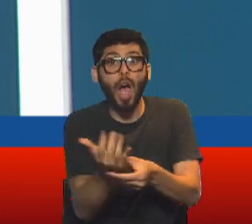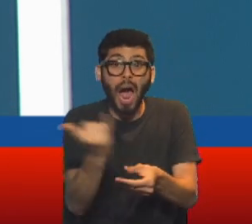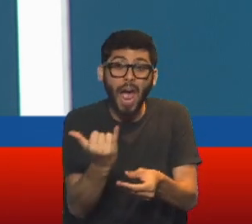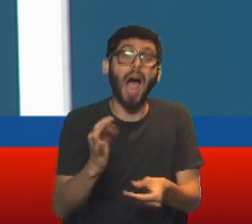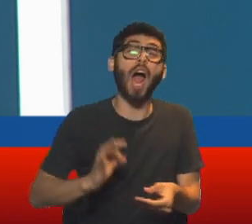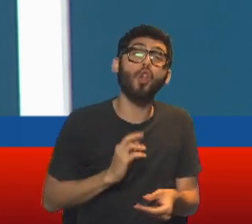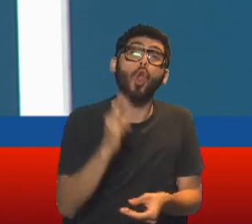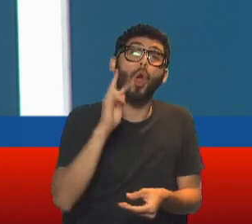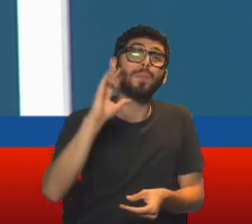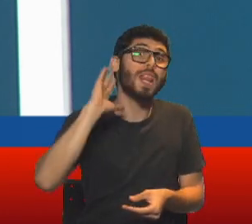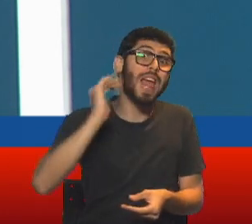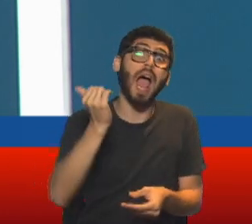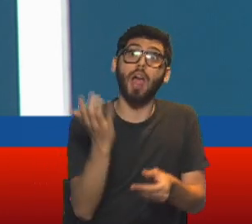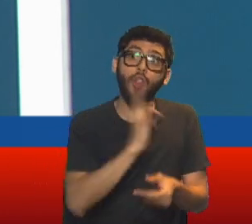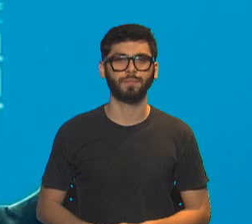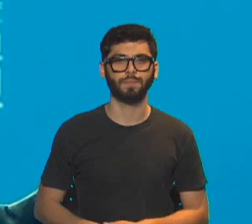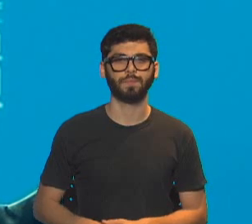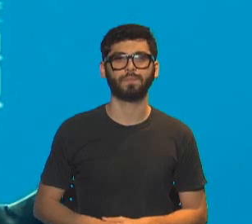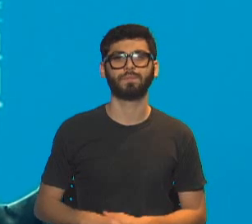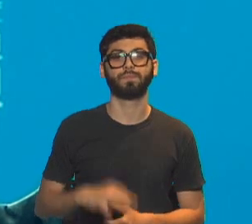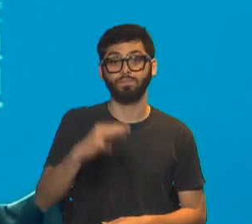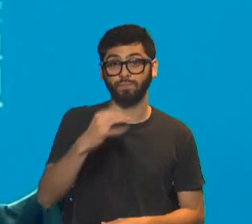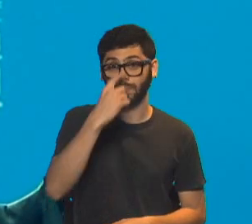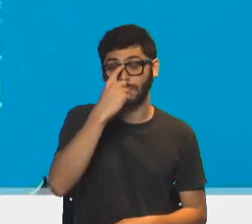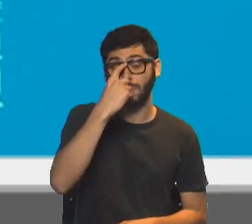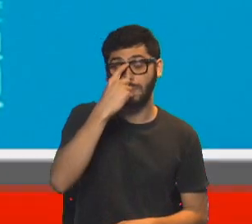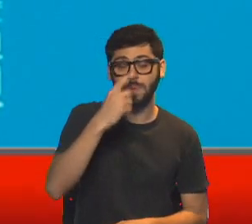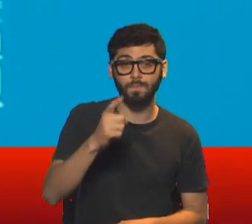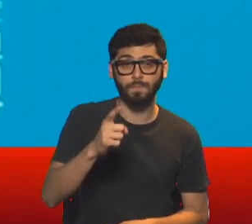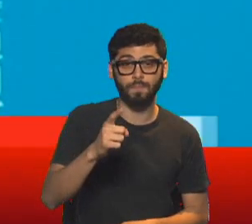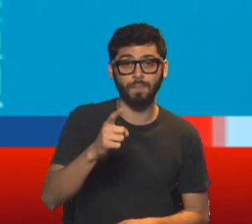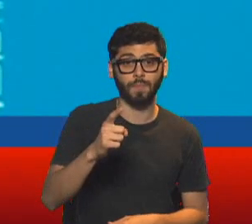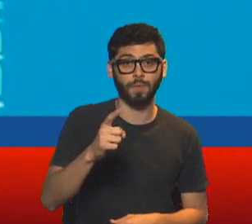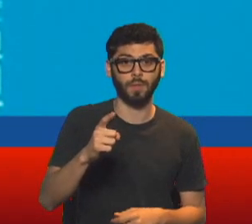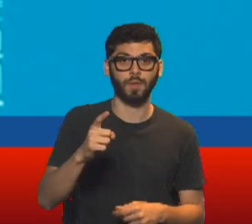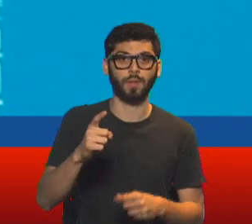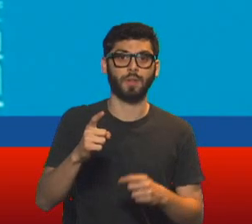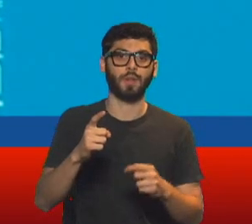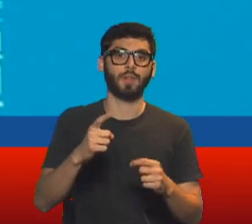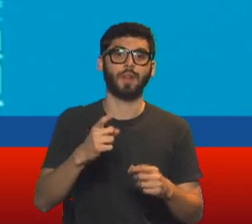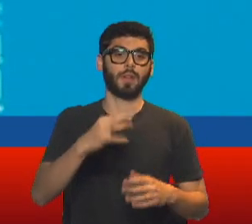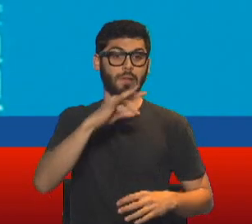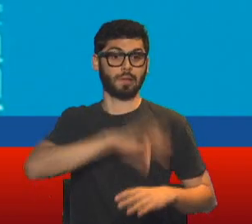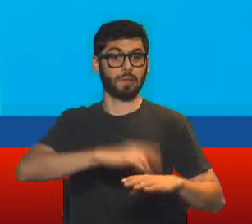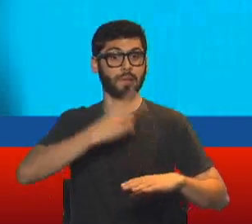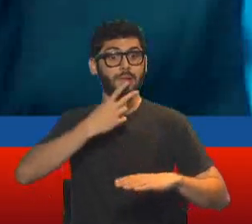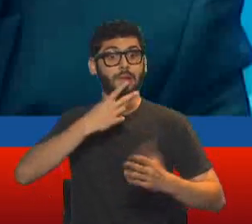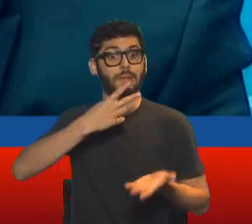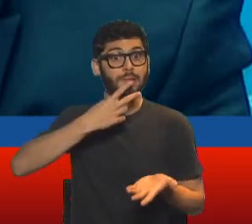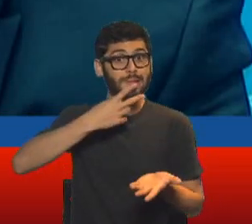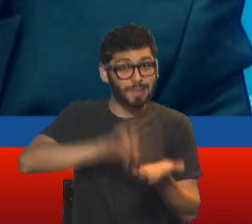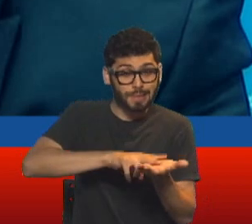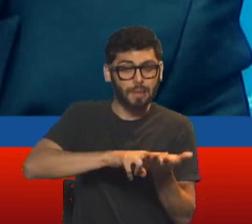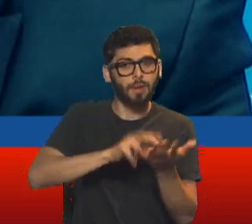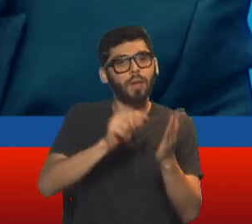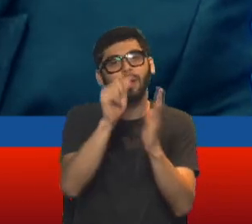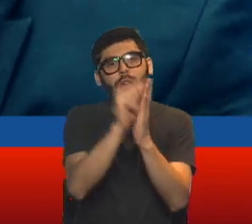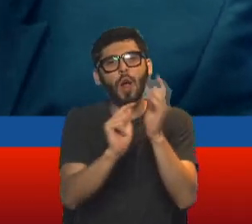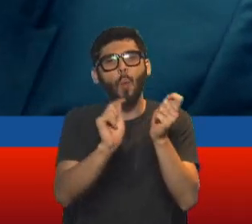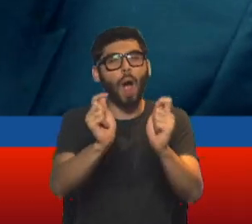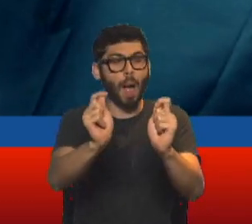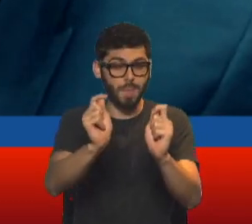se eternizan muchas veces los integrantes de la Corte? ¿Se habría que renovarla? Está claro que para ser presidente de la